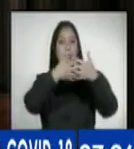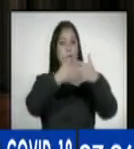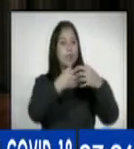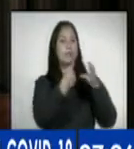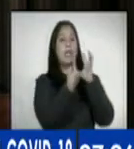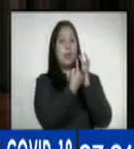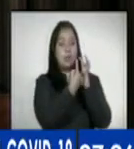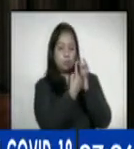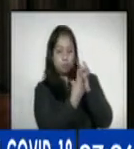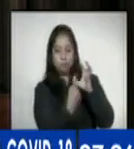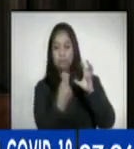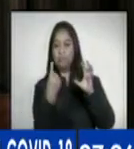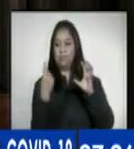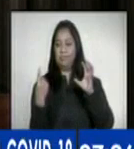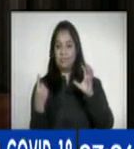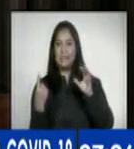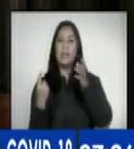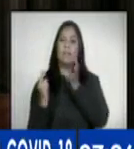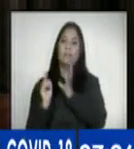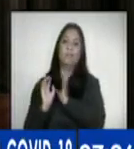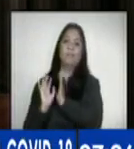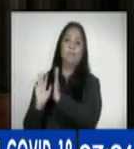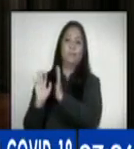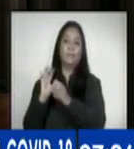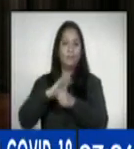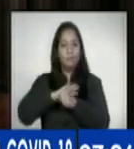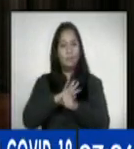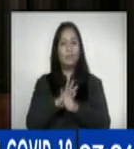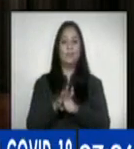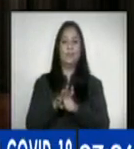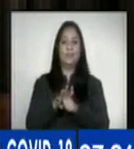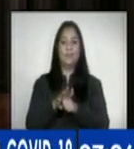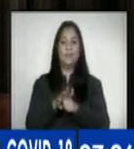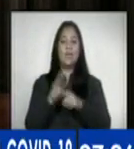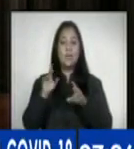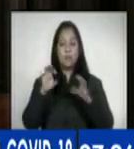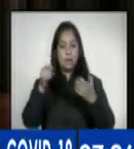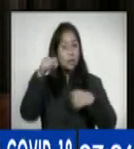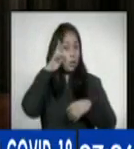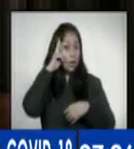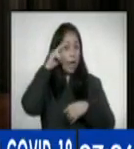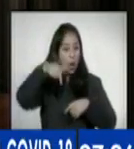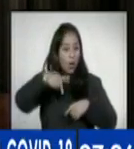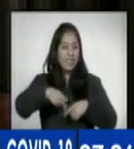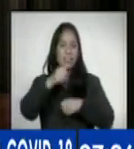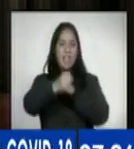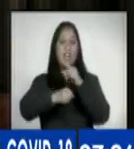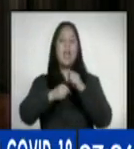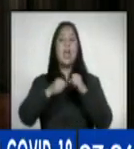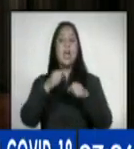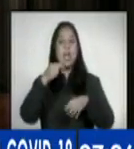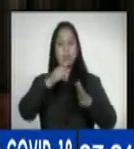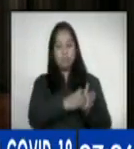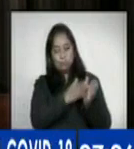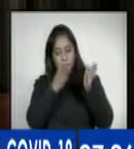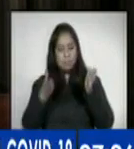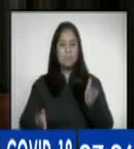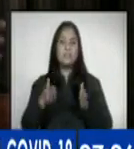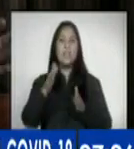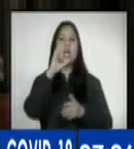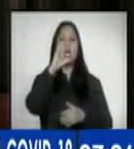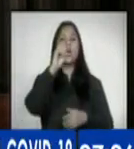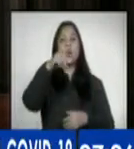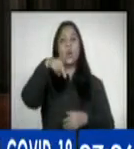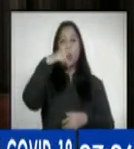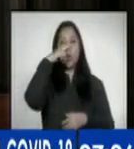la gente y contener el virus. Recuérdense que esta fase, la fase de contención, es tratar de limitar a